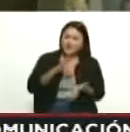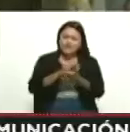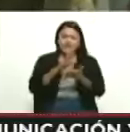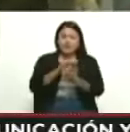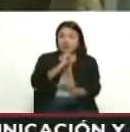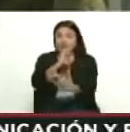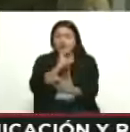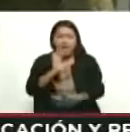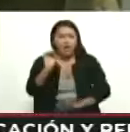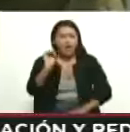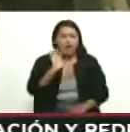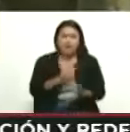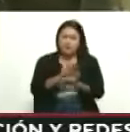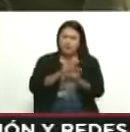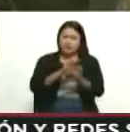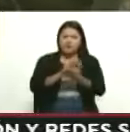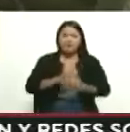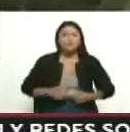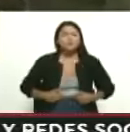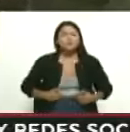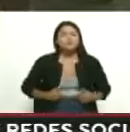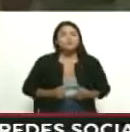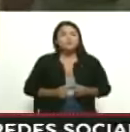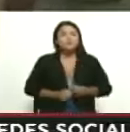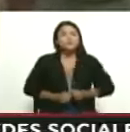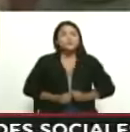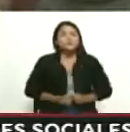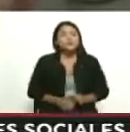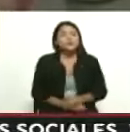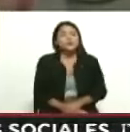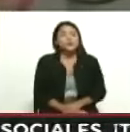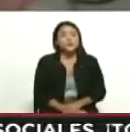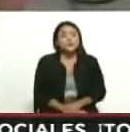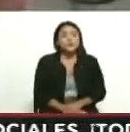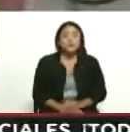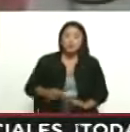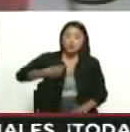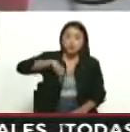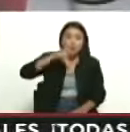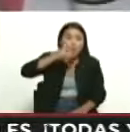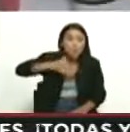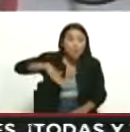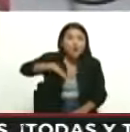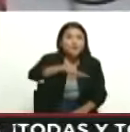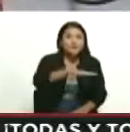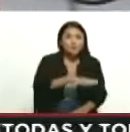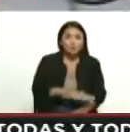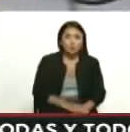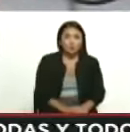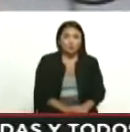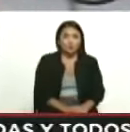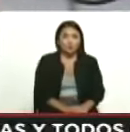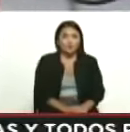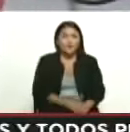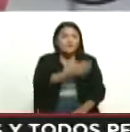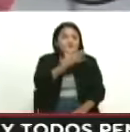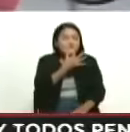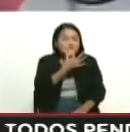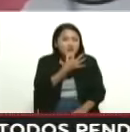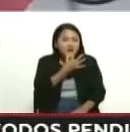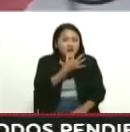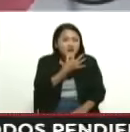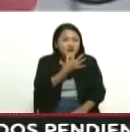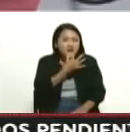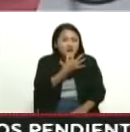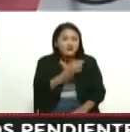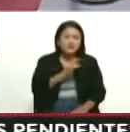asesinando. Eso, con un pueblo como el nuestro, no es tarea difícil. No es que sea